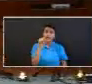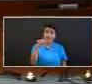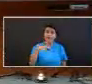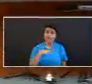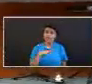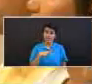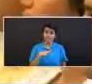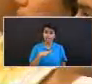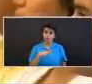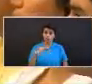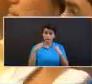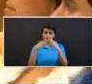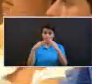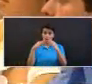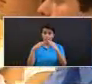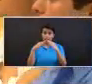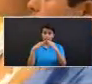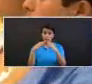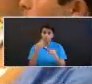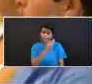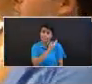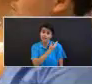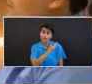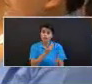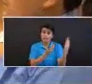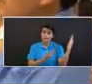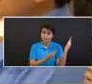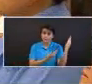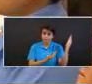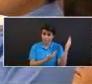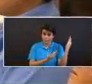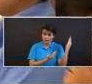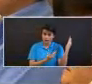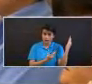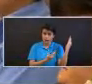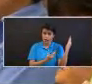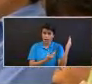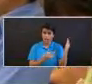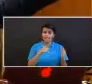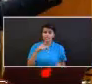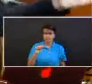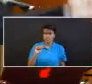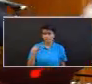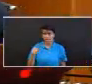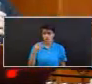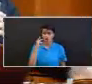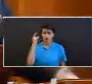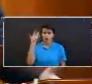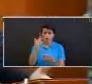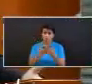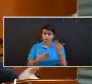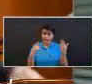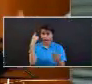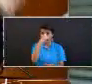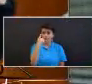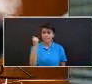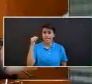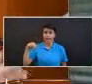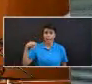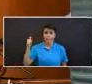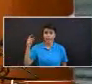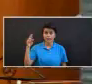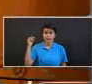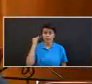casa una criada, y la criada le dice: si mi señor fuera ahí en Samaria, ahí está el profeta de Dios, el hombre